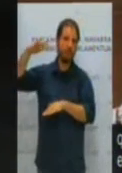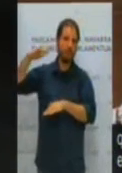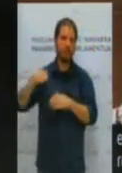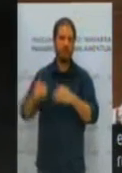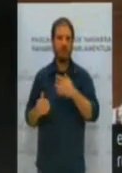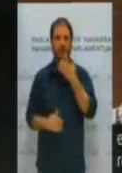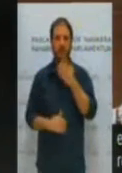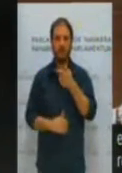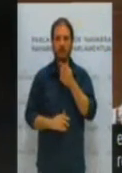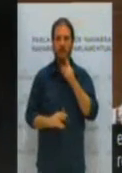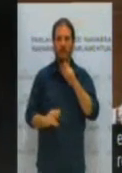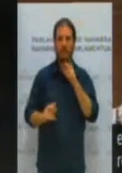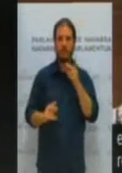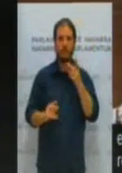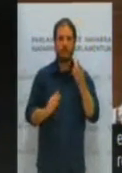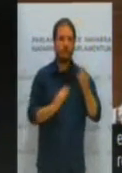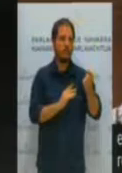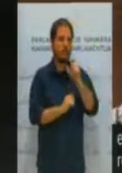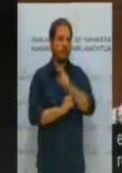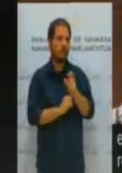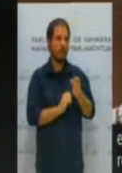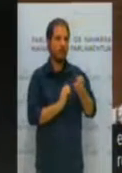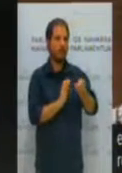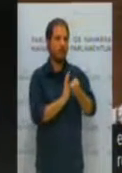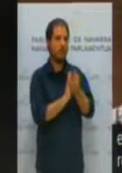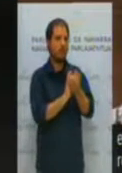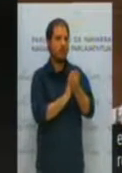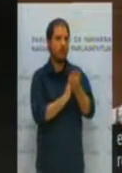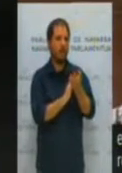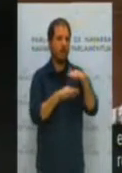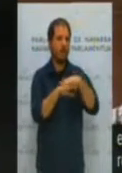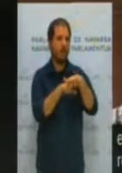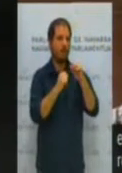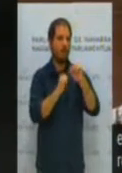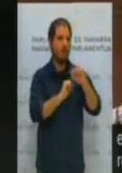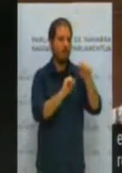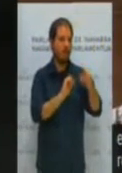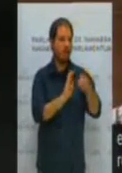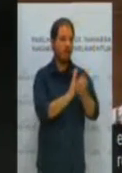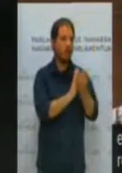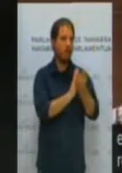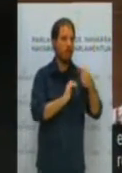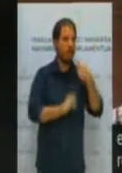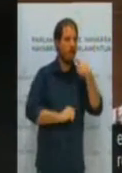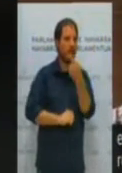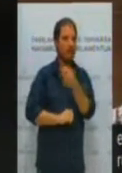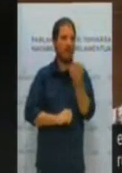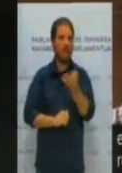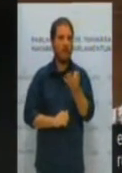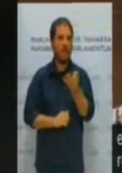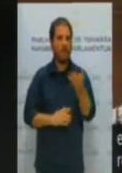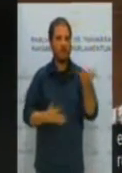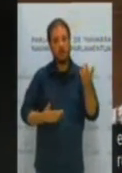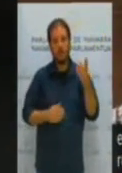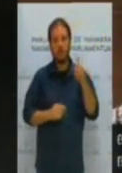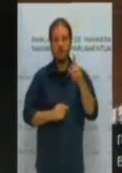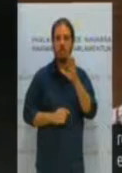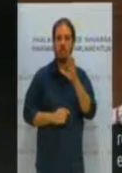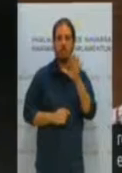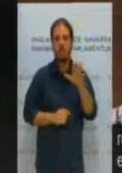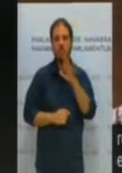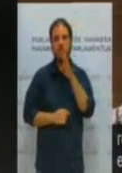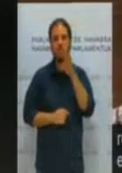los portavoces que defienden al gobierno? Esto es culpa de la agitación de los